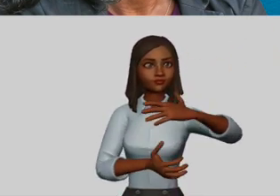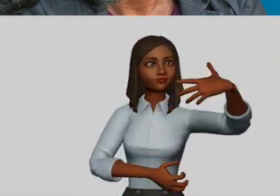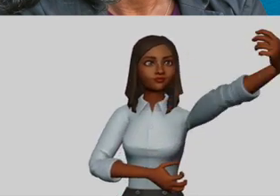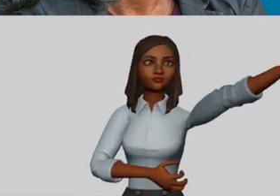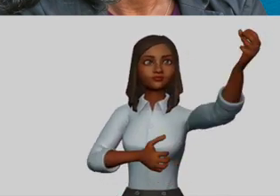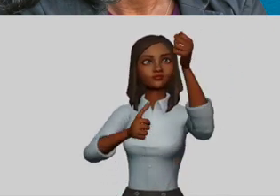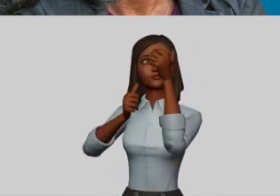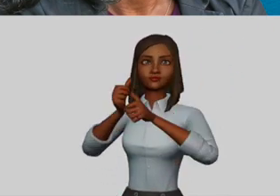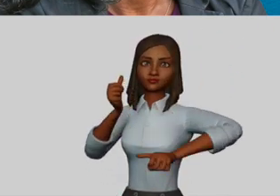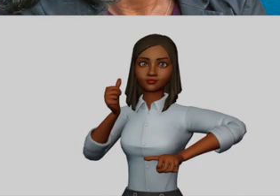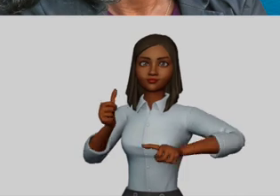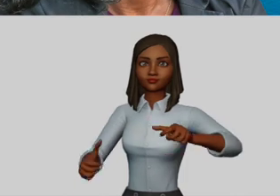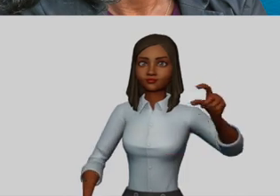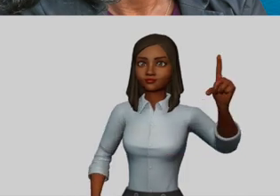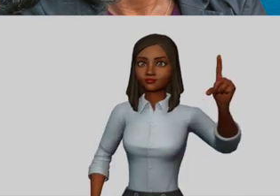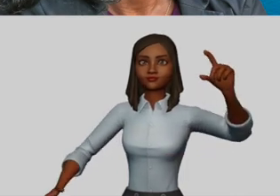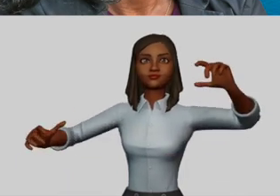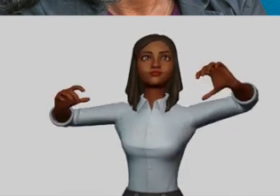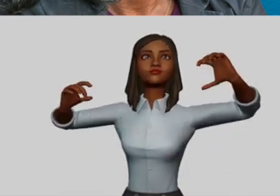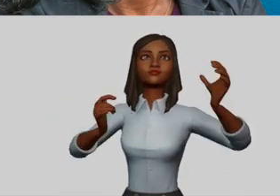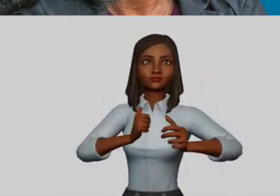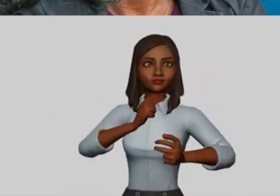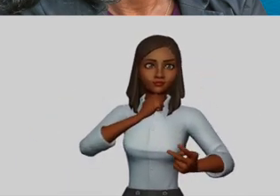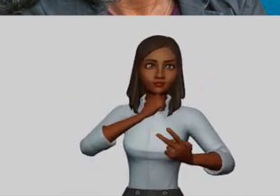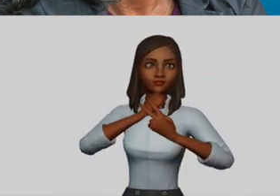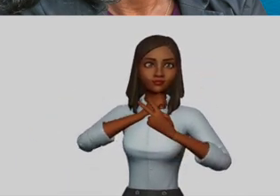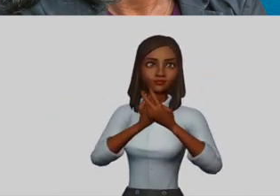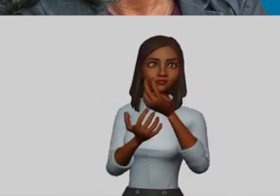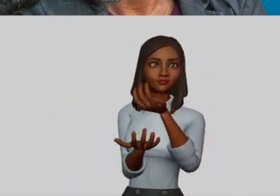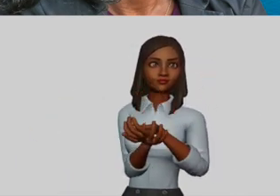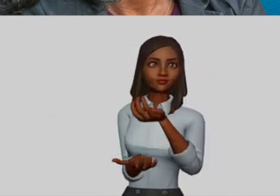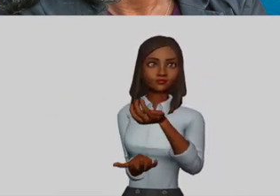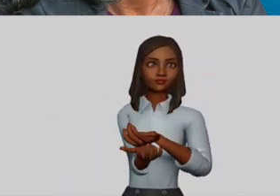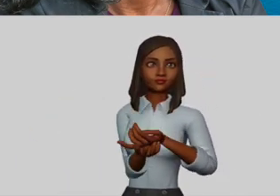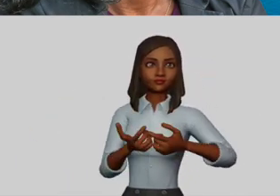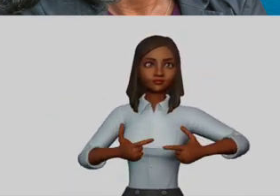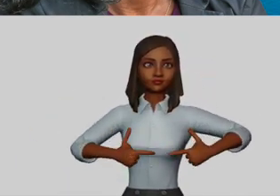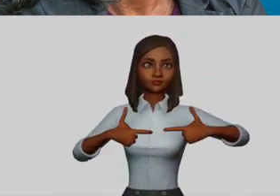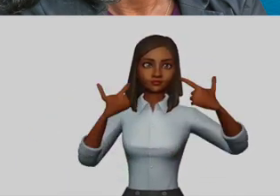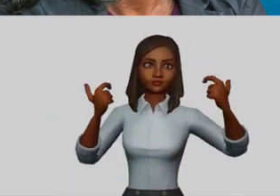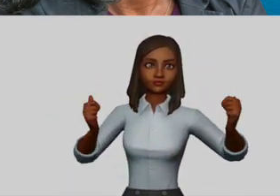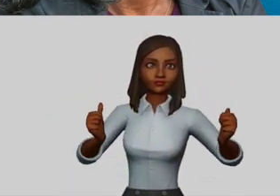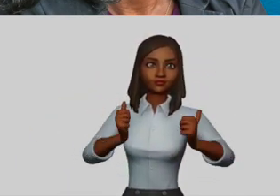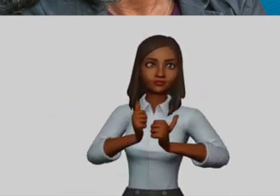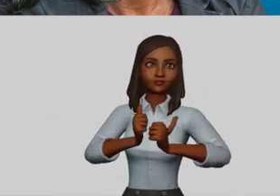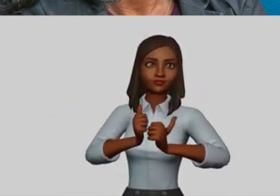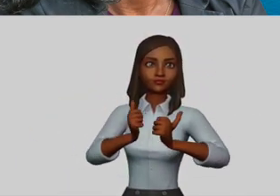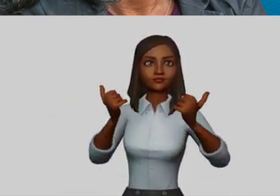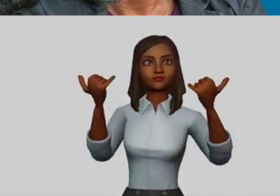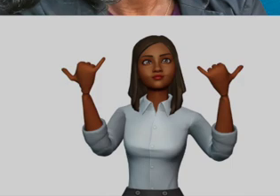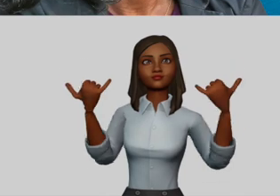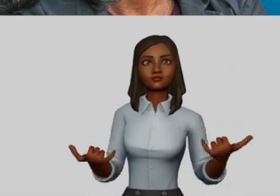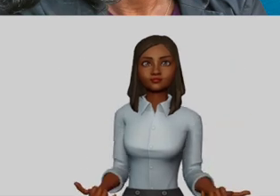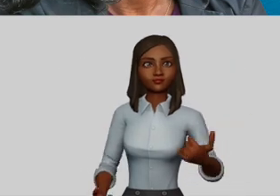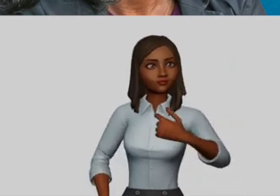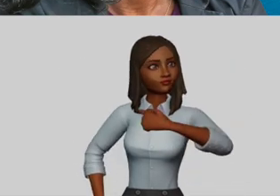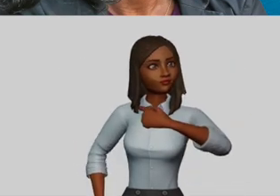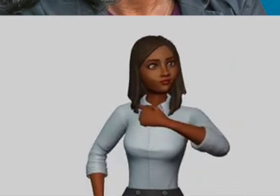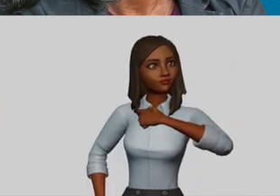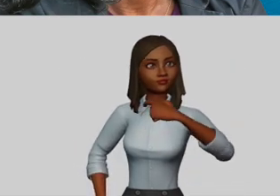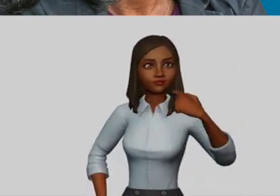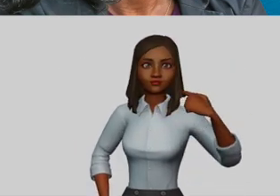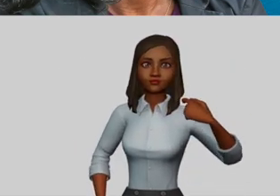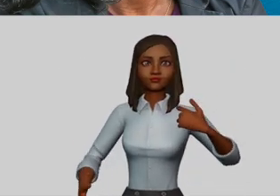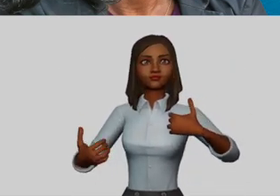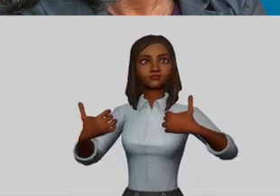centro de mi corazón. Lo estamos haciendo por una comunidad que queremos. Uh-huh. Y mucho más mi socio, que es sordo. Claro.